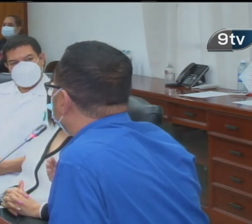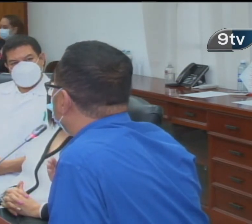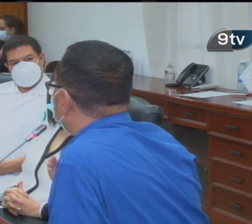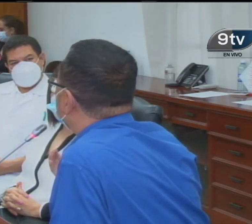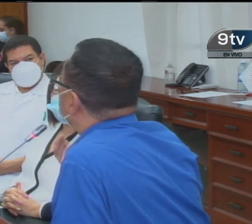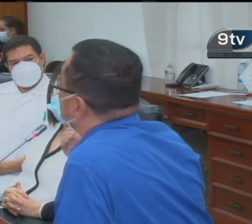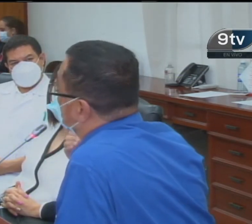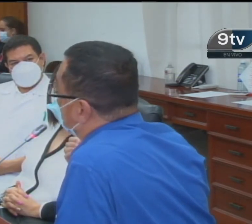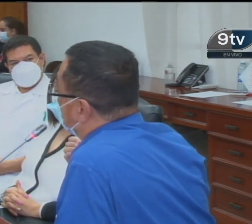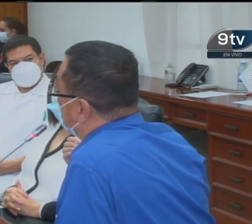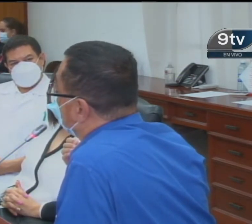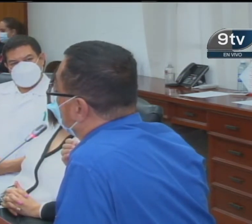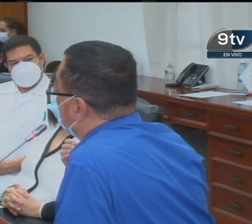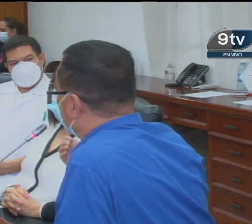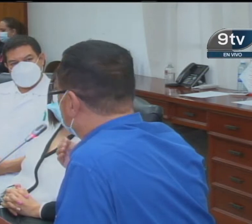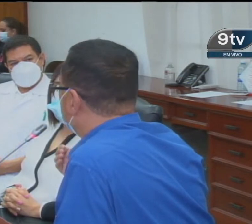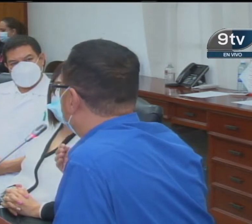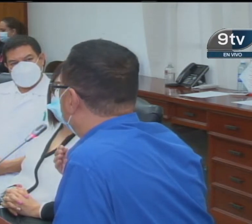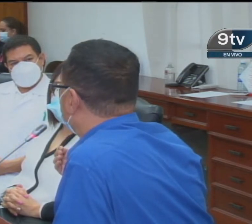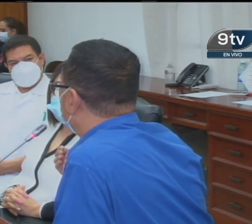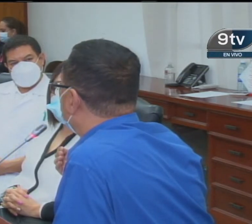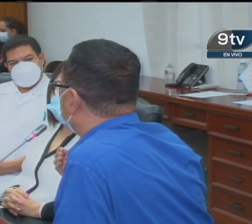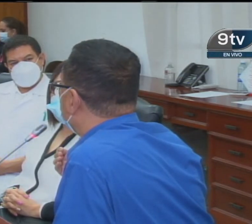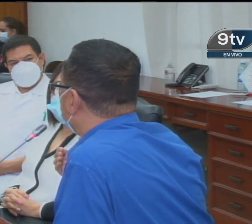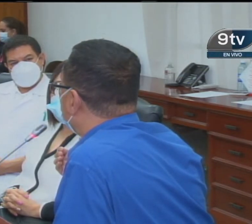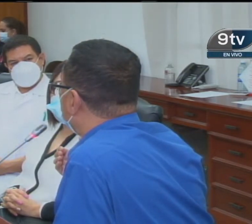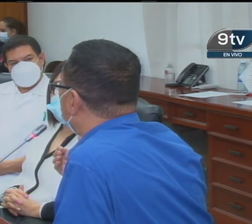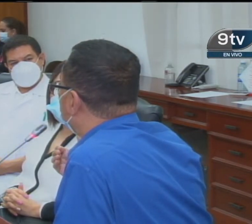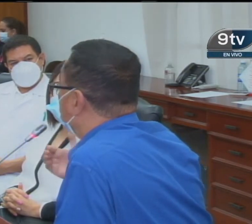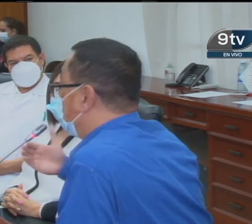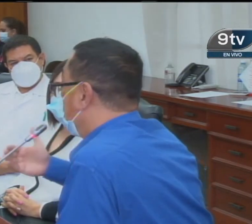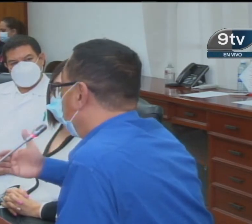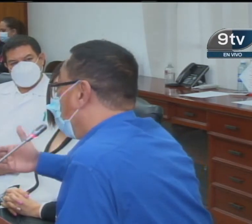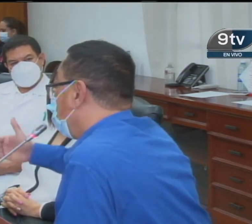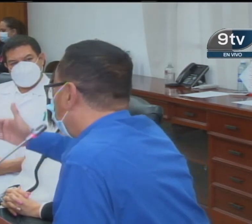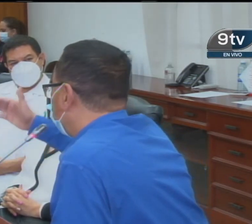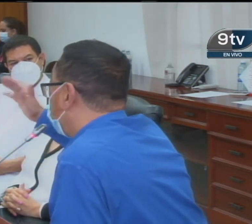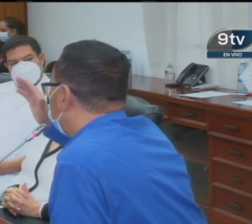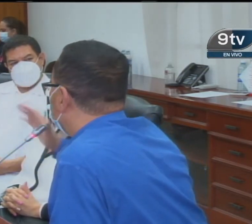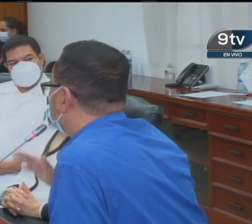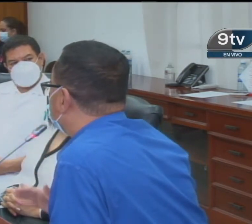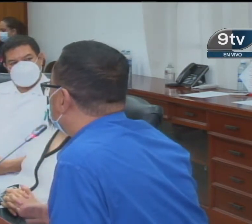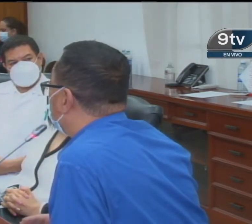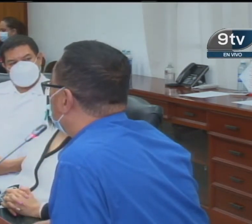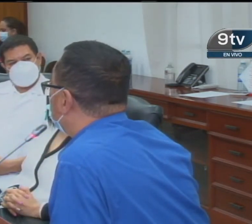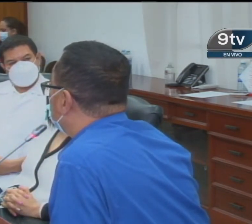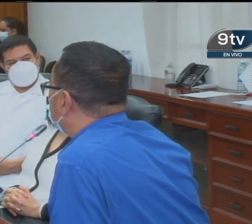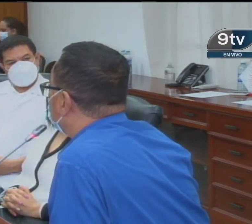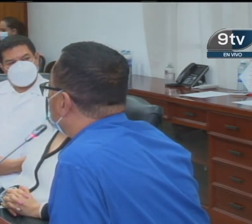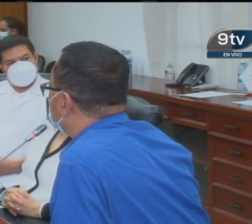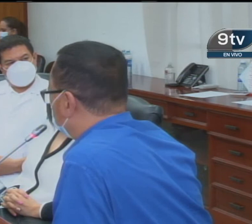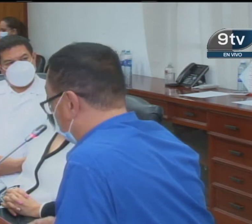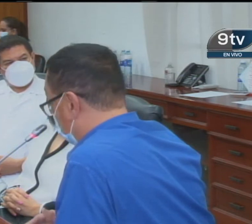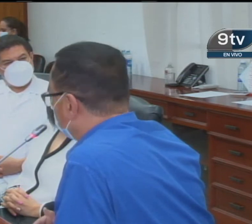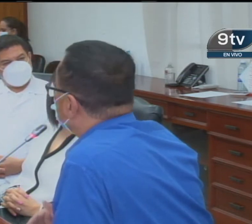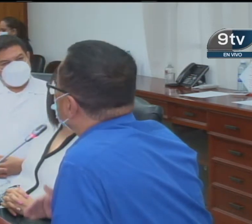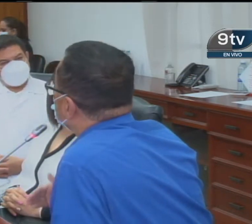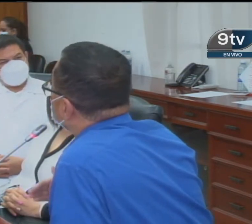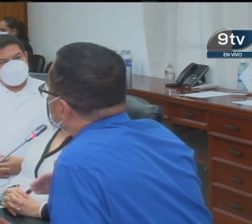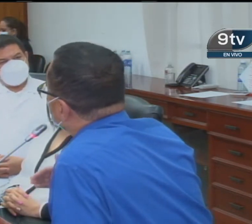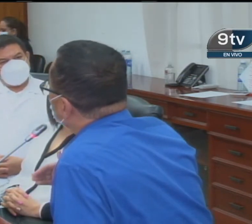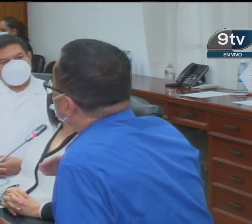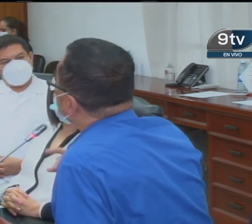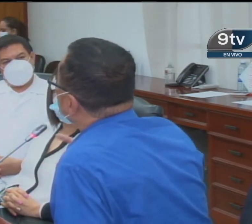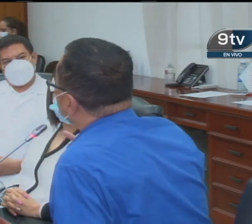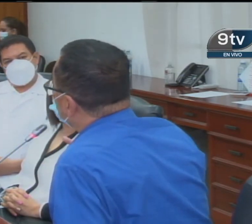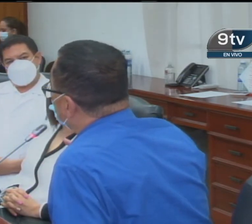reglamentación de la misma DNM y de muchos entes reguladores a nivel mundial, es que